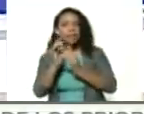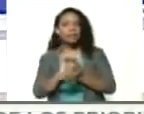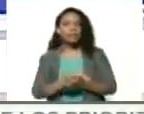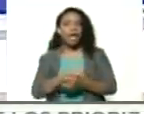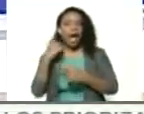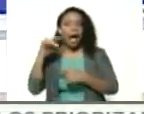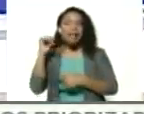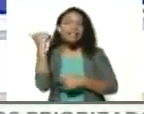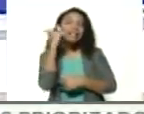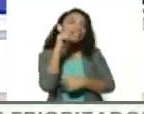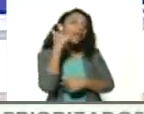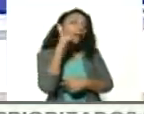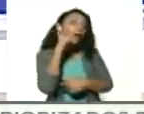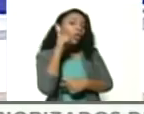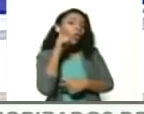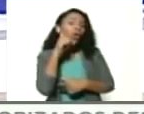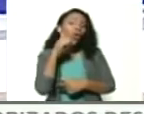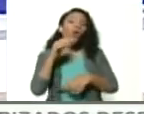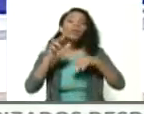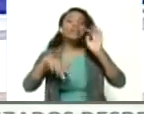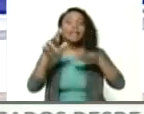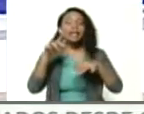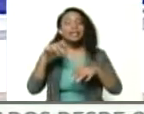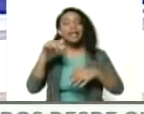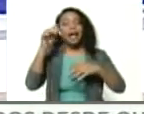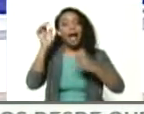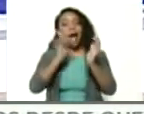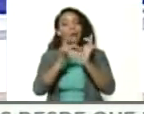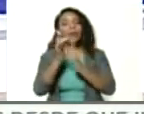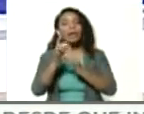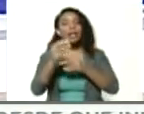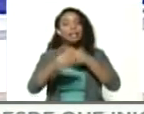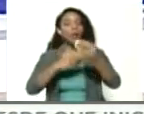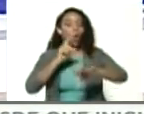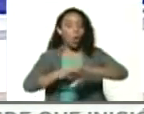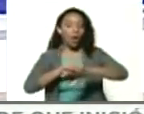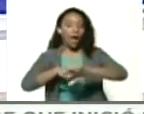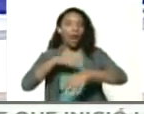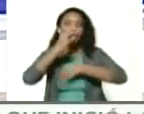era sábado 13 de abril, en horas de la tarde,